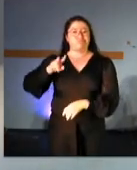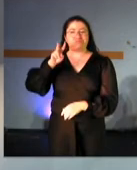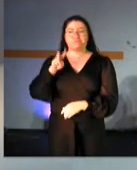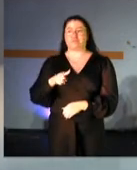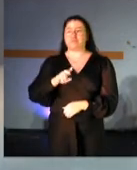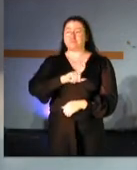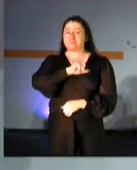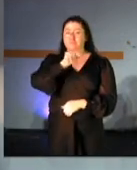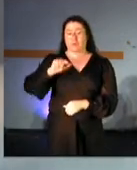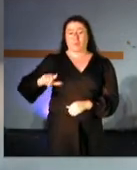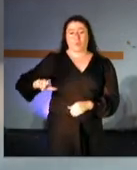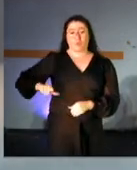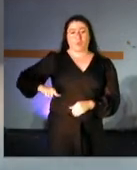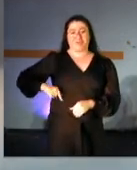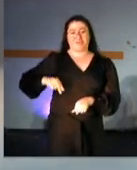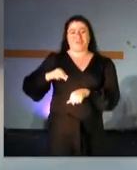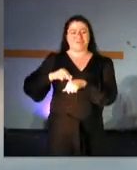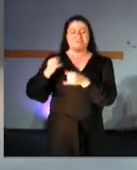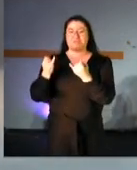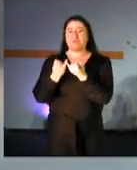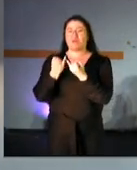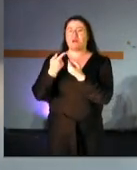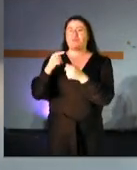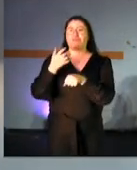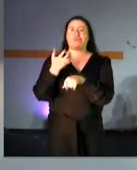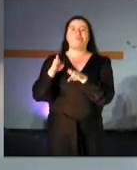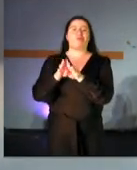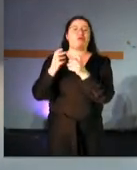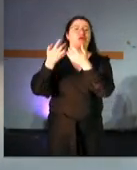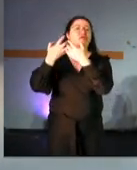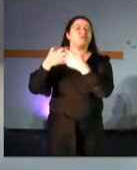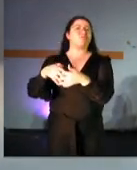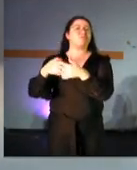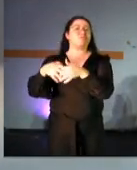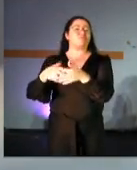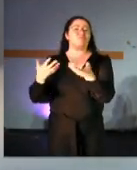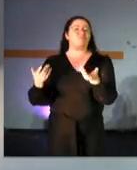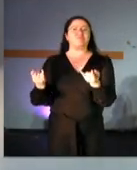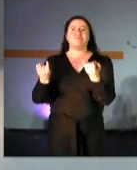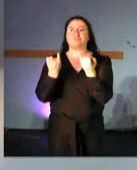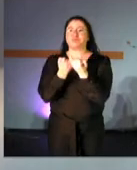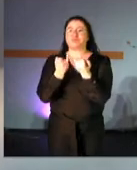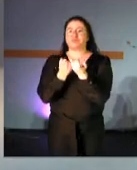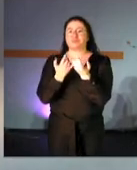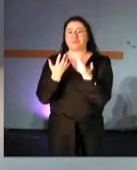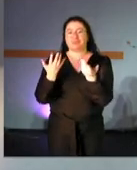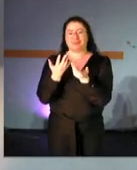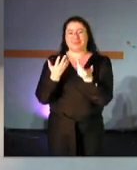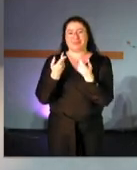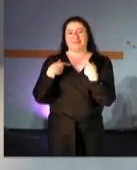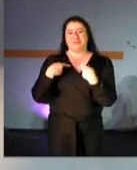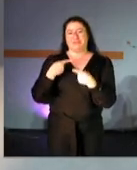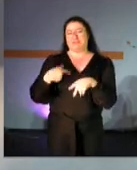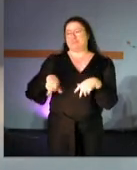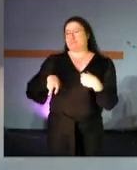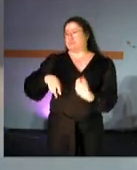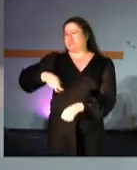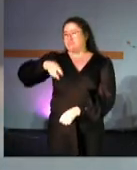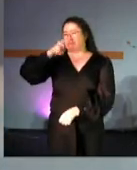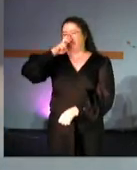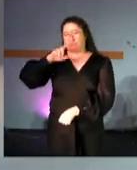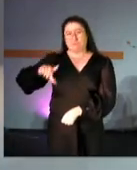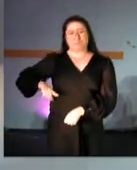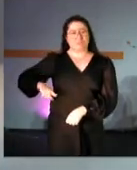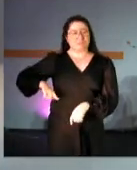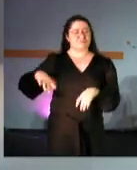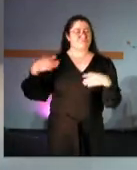Gobernó Nicaragua como si fuera su empresa, con la brutalidad que caracteriza a los dictadores, ¿no? Fue de él,